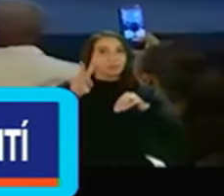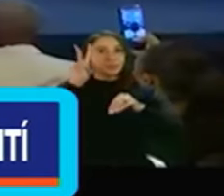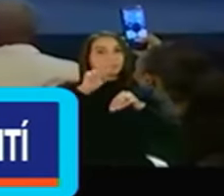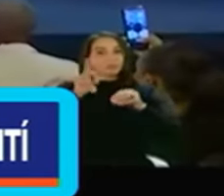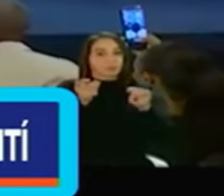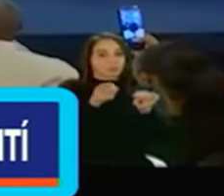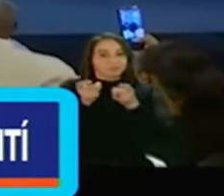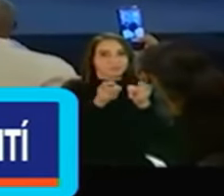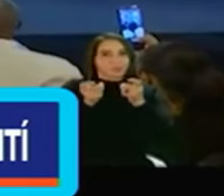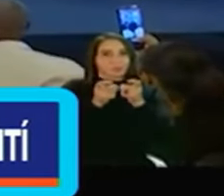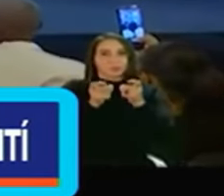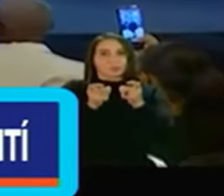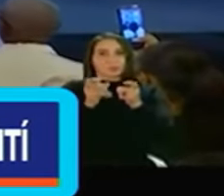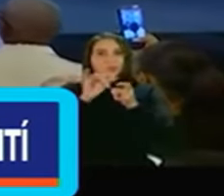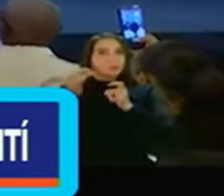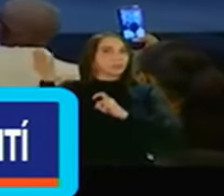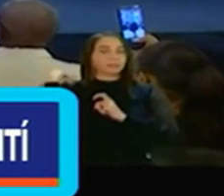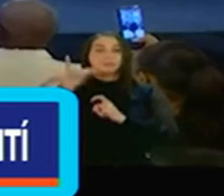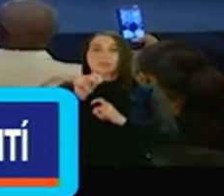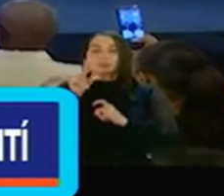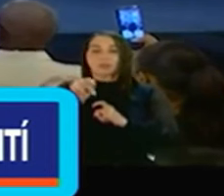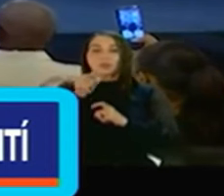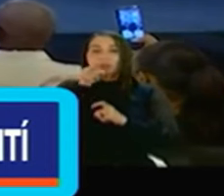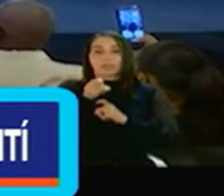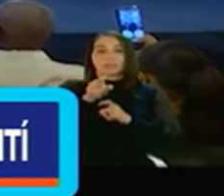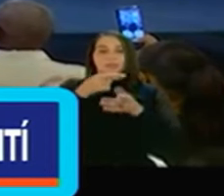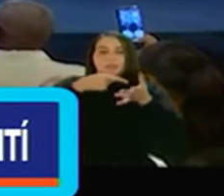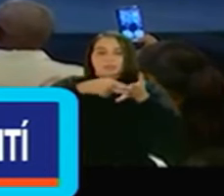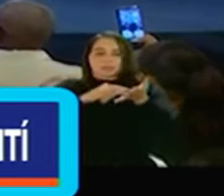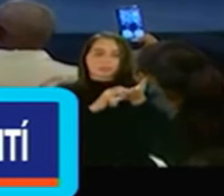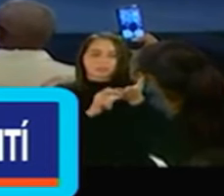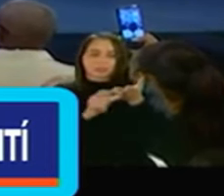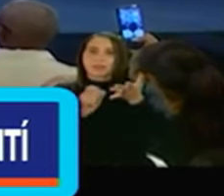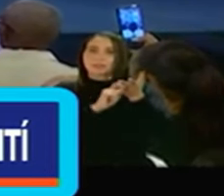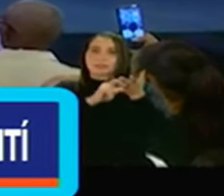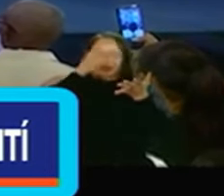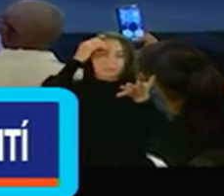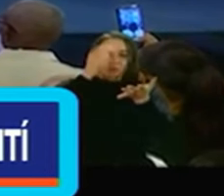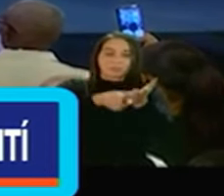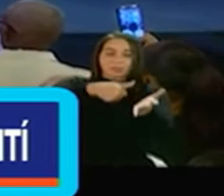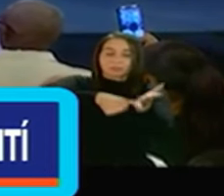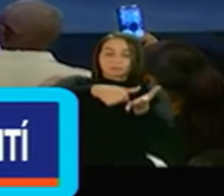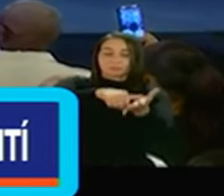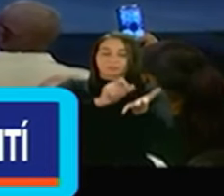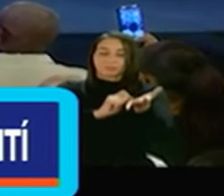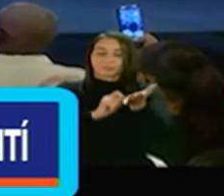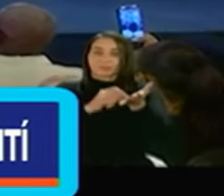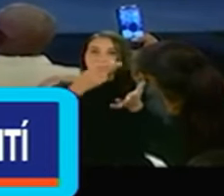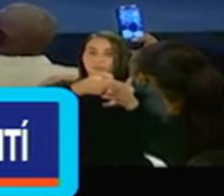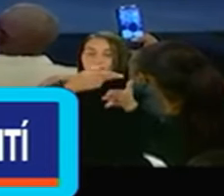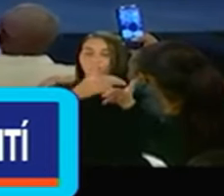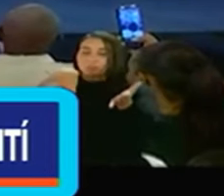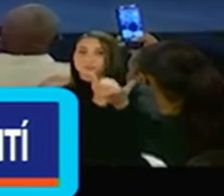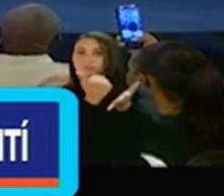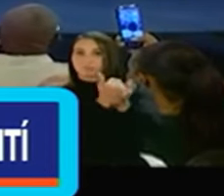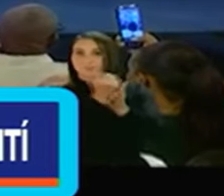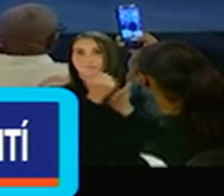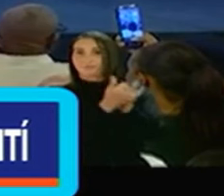y una de ellas vuelve a ser que a través del Banco de Desarrollo de Exportación,